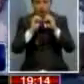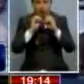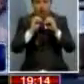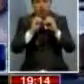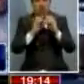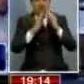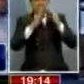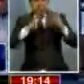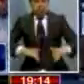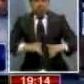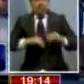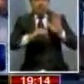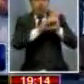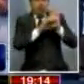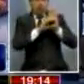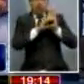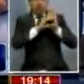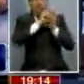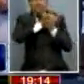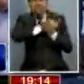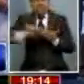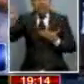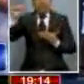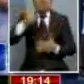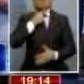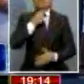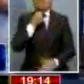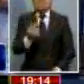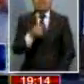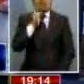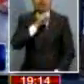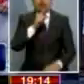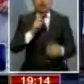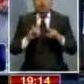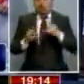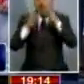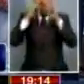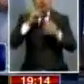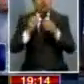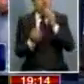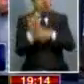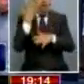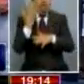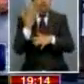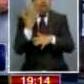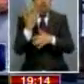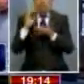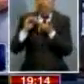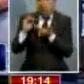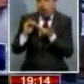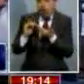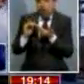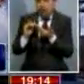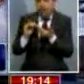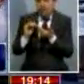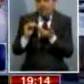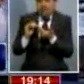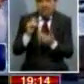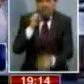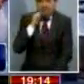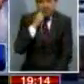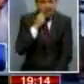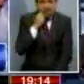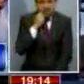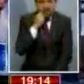echando abajo la Constitución, querer construirlo todo de nuevo, perdón, ¿qué sentido